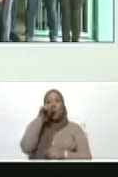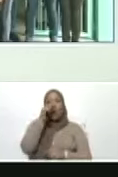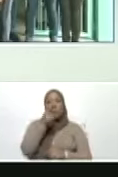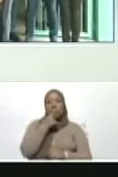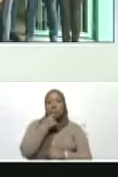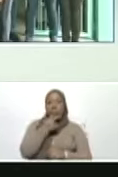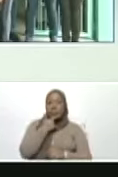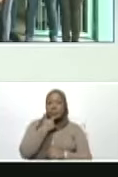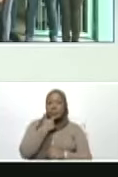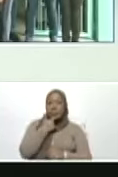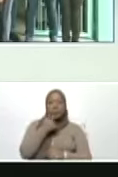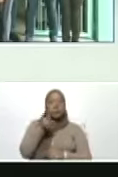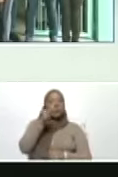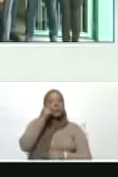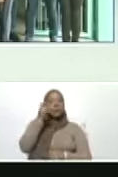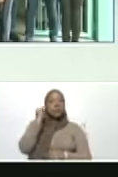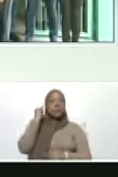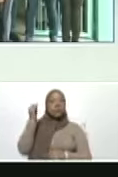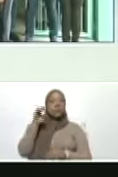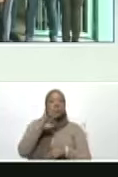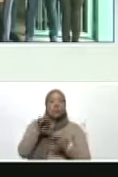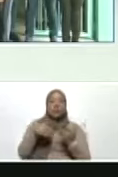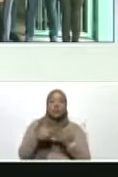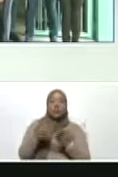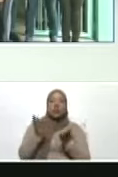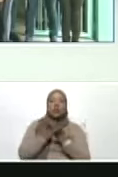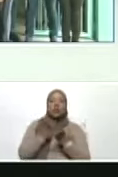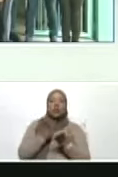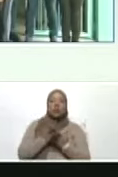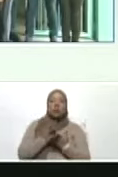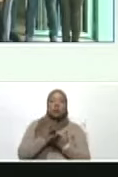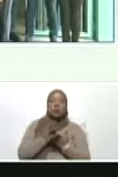maravilloso que sembró esta idea de los conucos escolares.